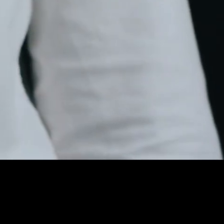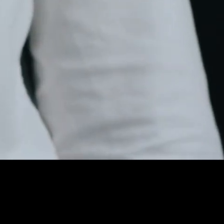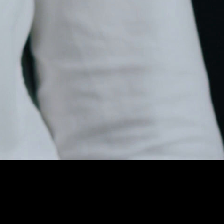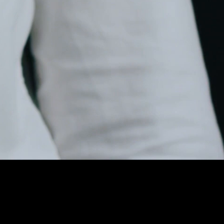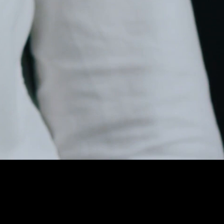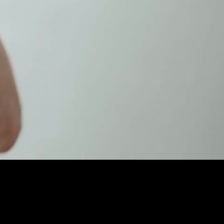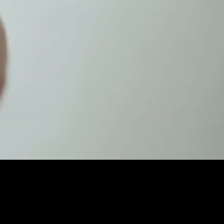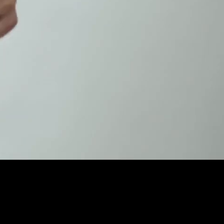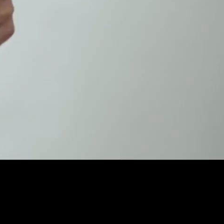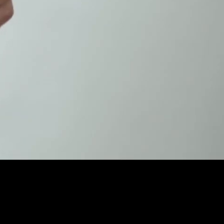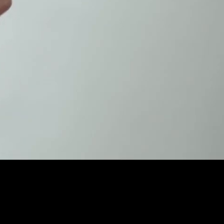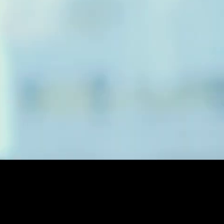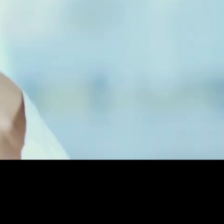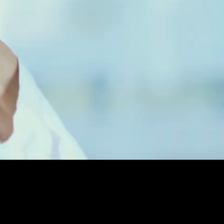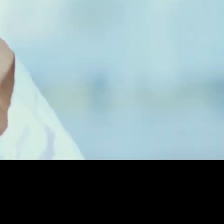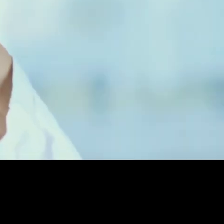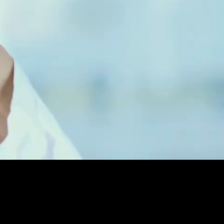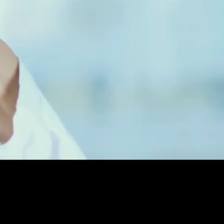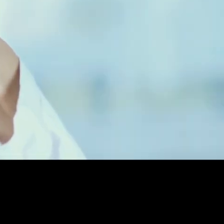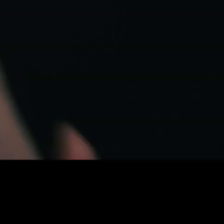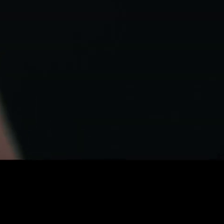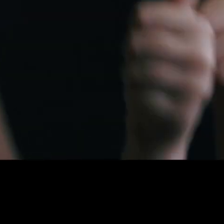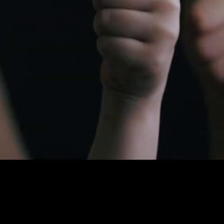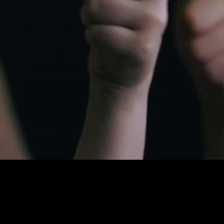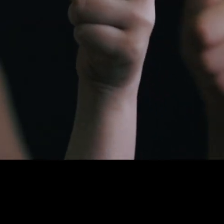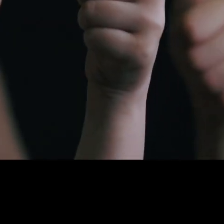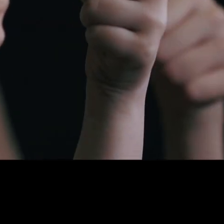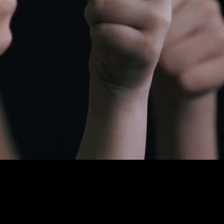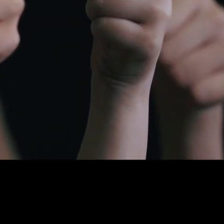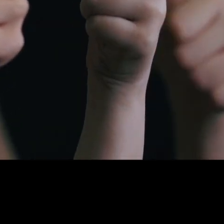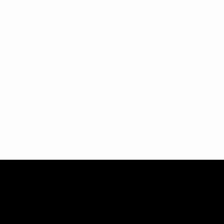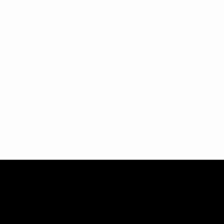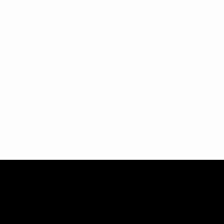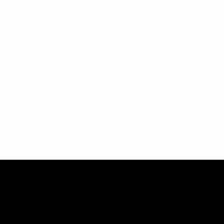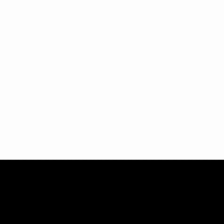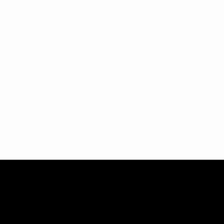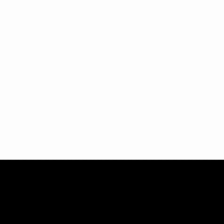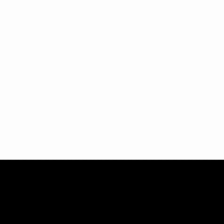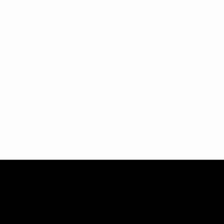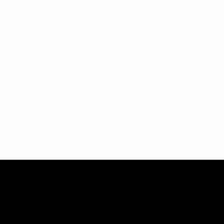gracias a ti, cuando piensas en ellos y te quedas en casa. Gracias, La Palma.